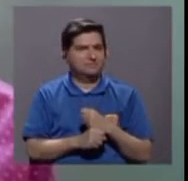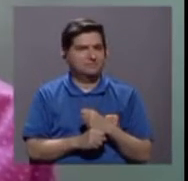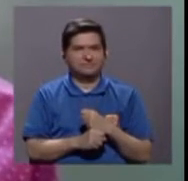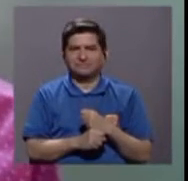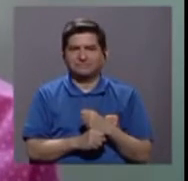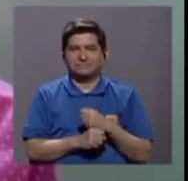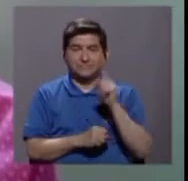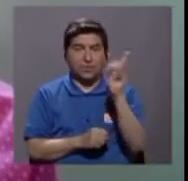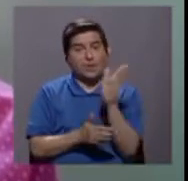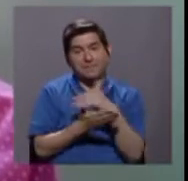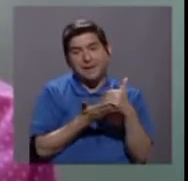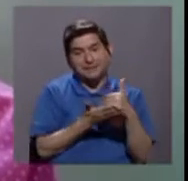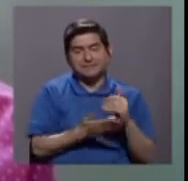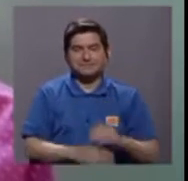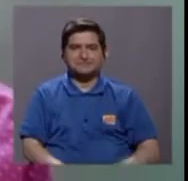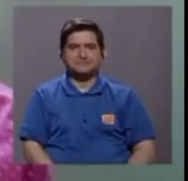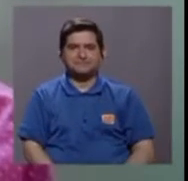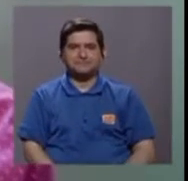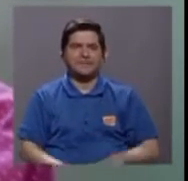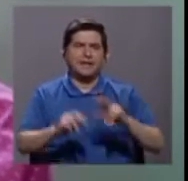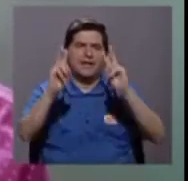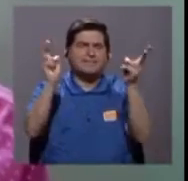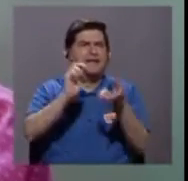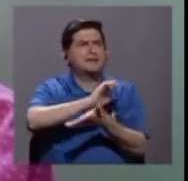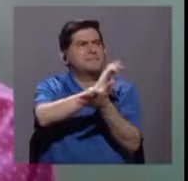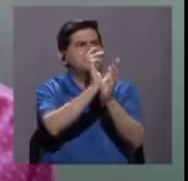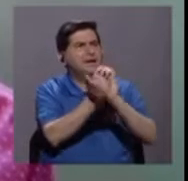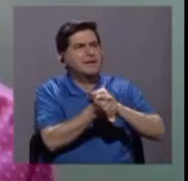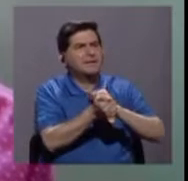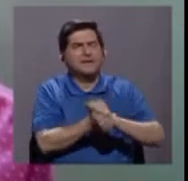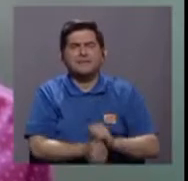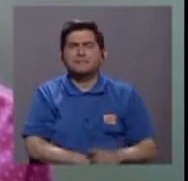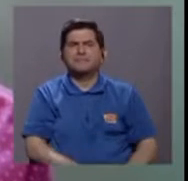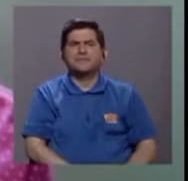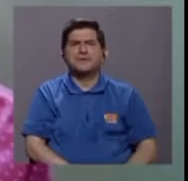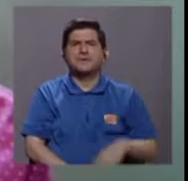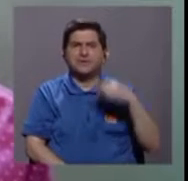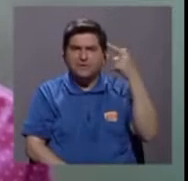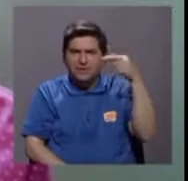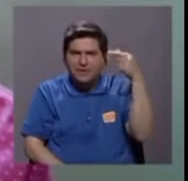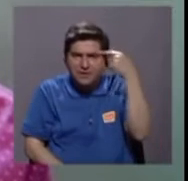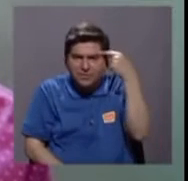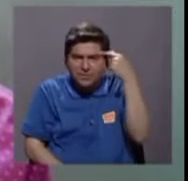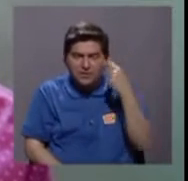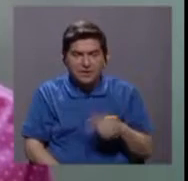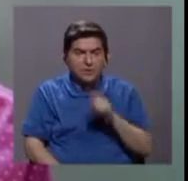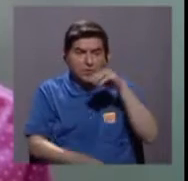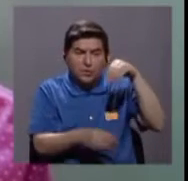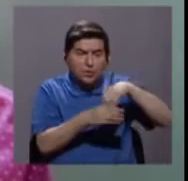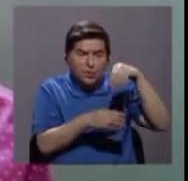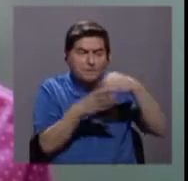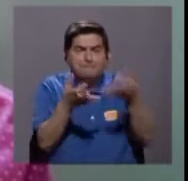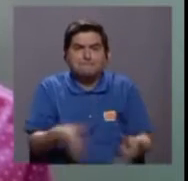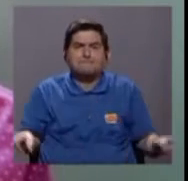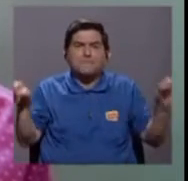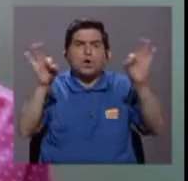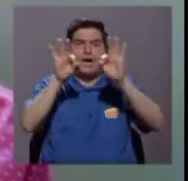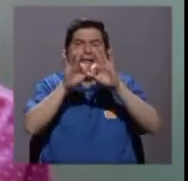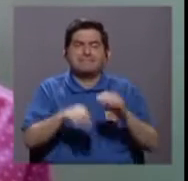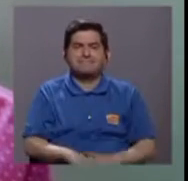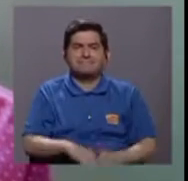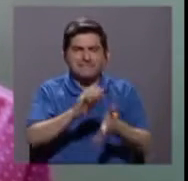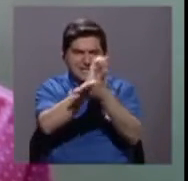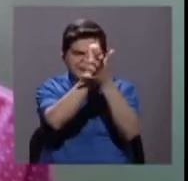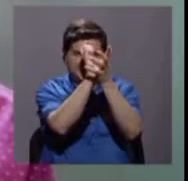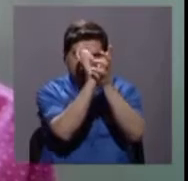Eso por un lado. En el tema de la reforma del Estado, creemos que es un componente importante para dar un